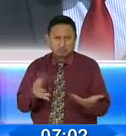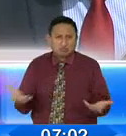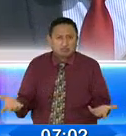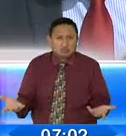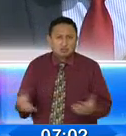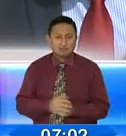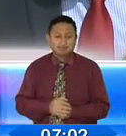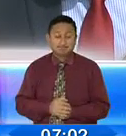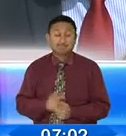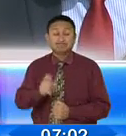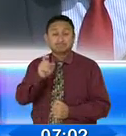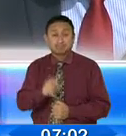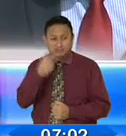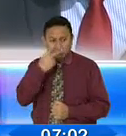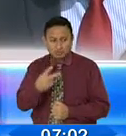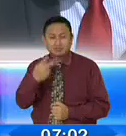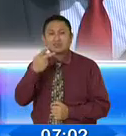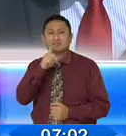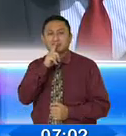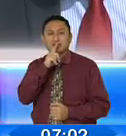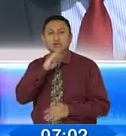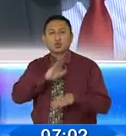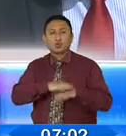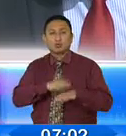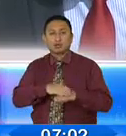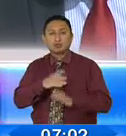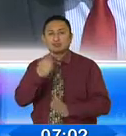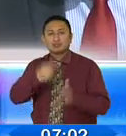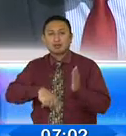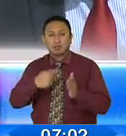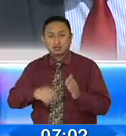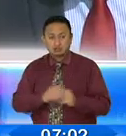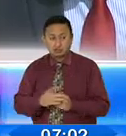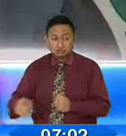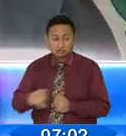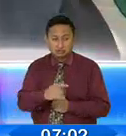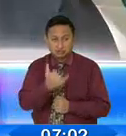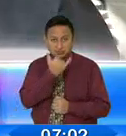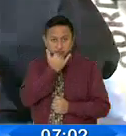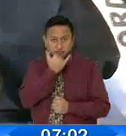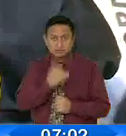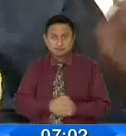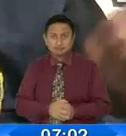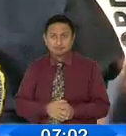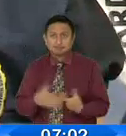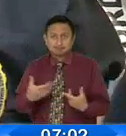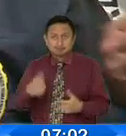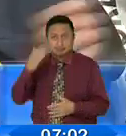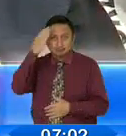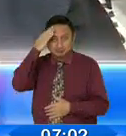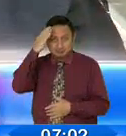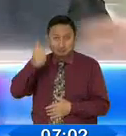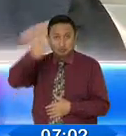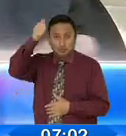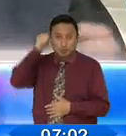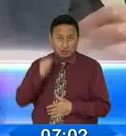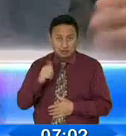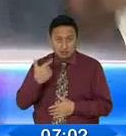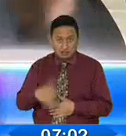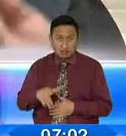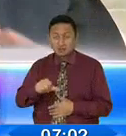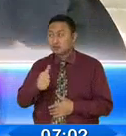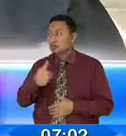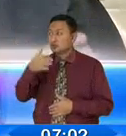¿se debe rever bien quién o por dónde es que está sucediendo mal las cosas? Tenemos conocimiento de que el día de ayer ya ingresó alguna documentación que